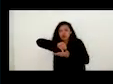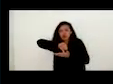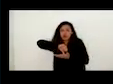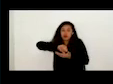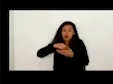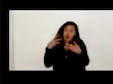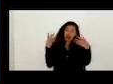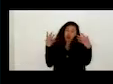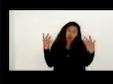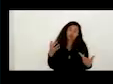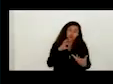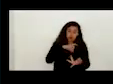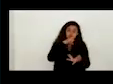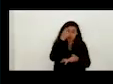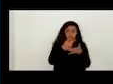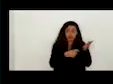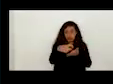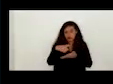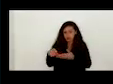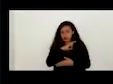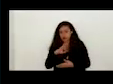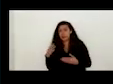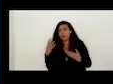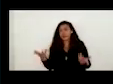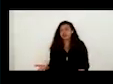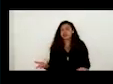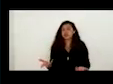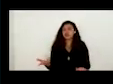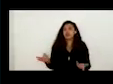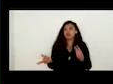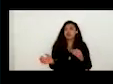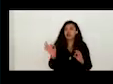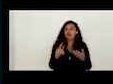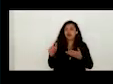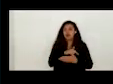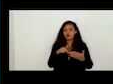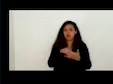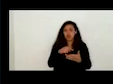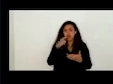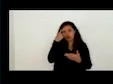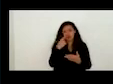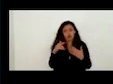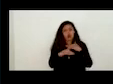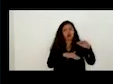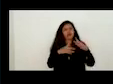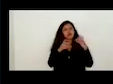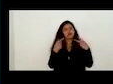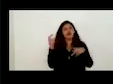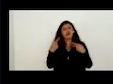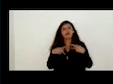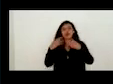tiene esa opción de hacer lista de compras, si es un centro que se basa en las donaciones que puede